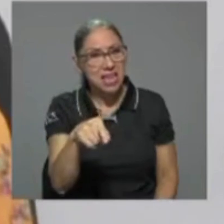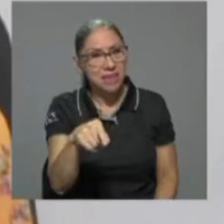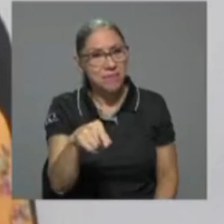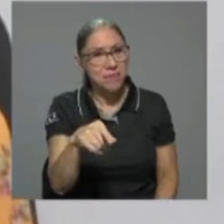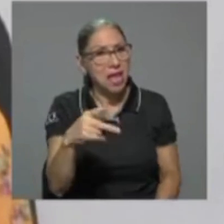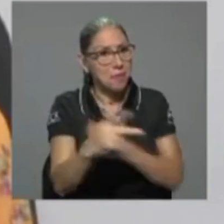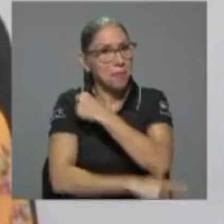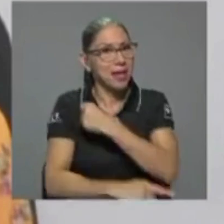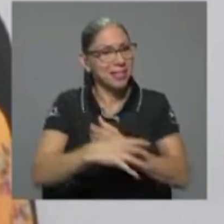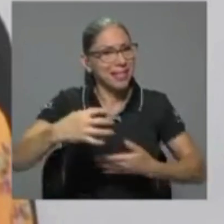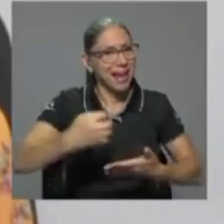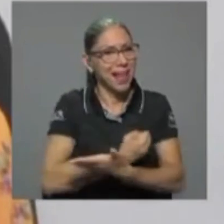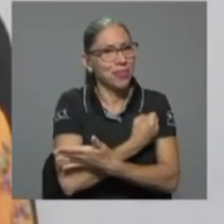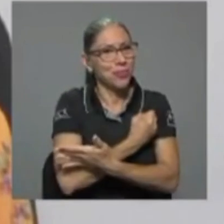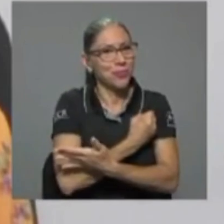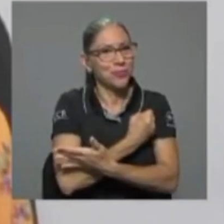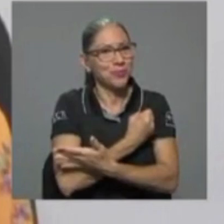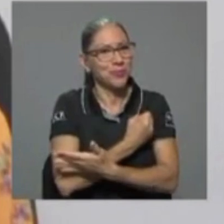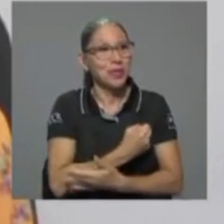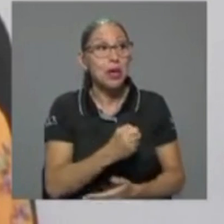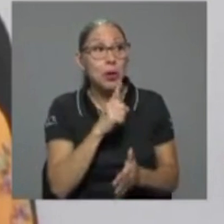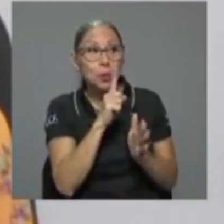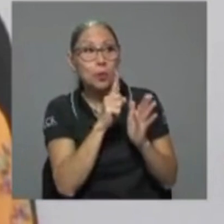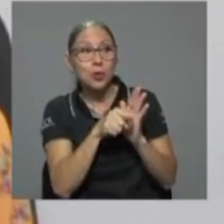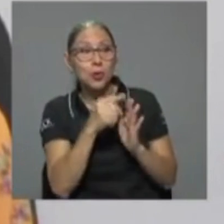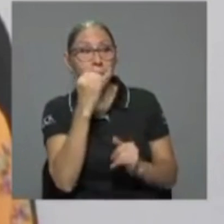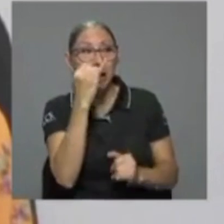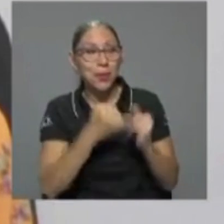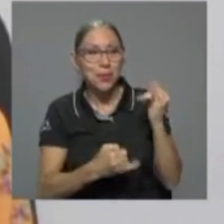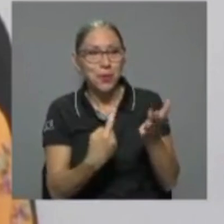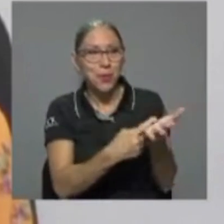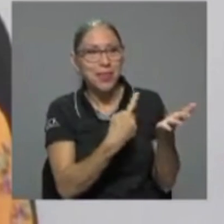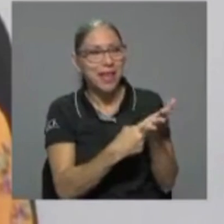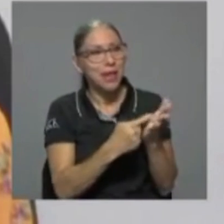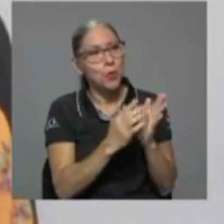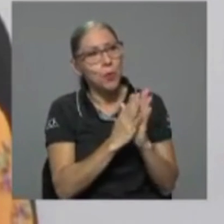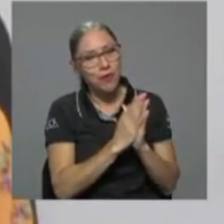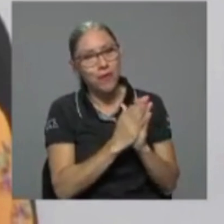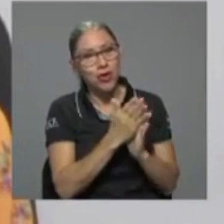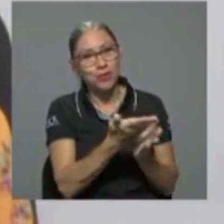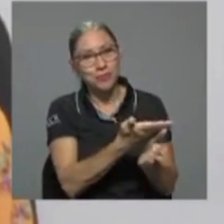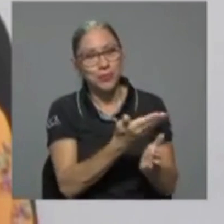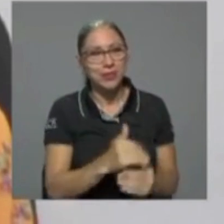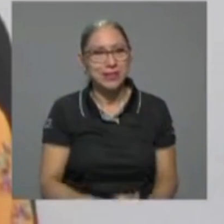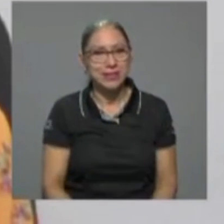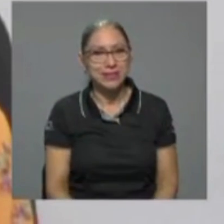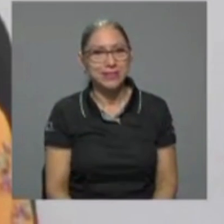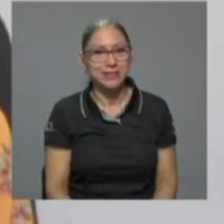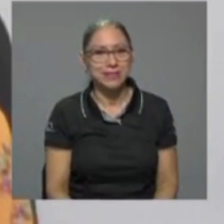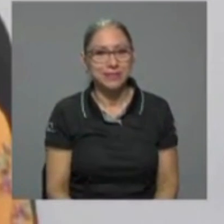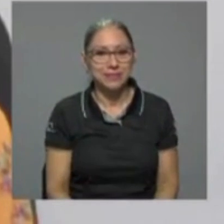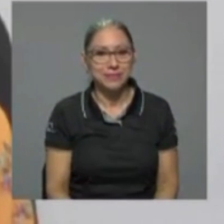país ganando. Nos queda un minuto para su último comentario, por favor, doña Yulisa.